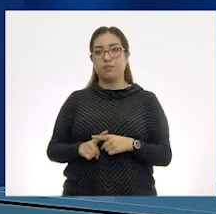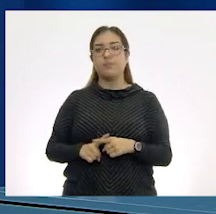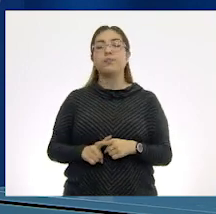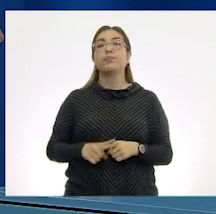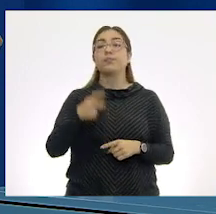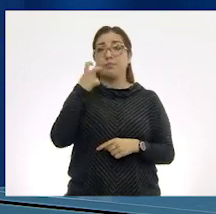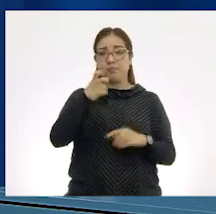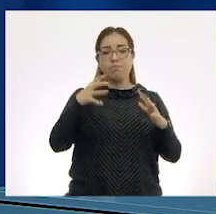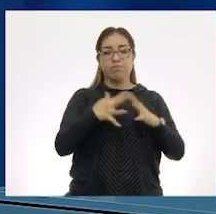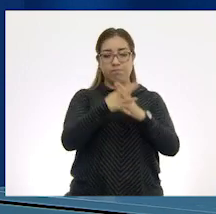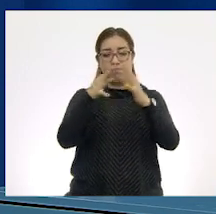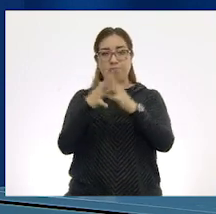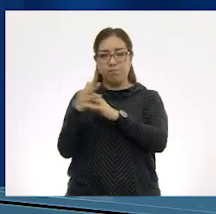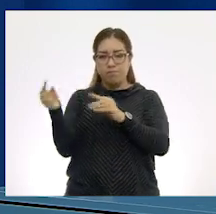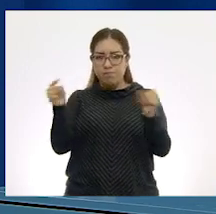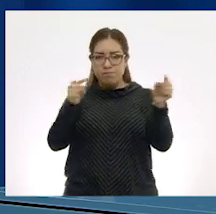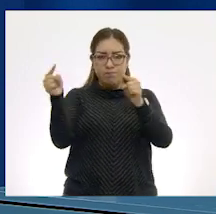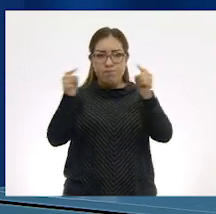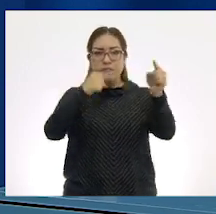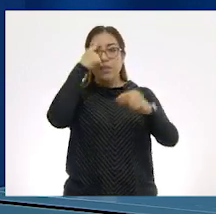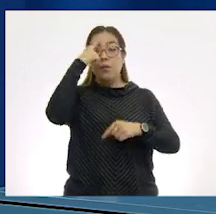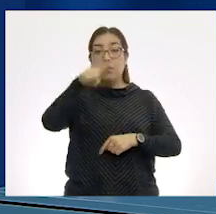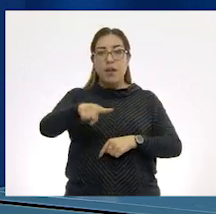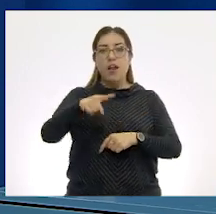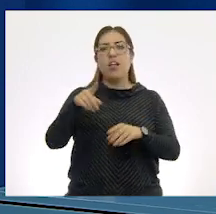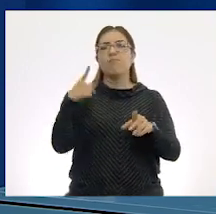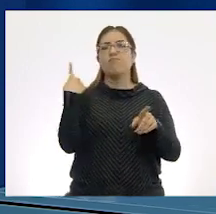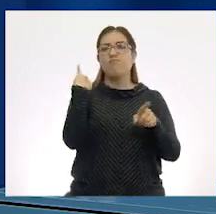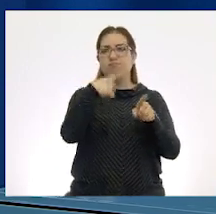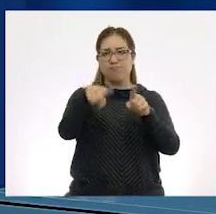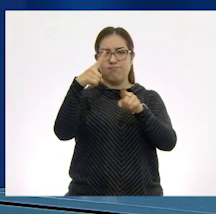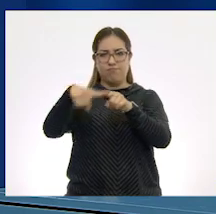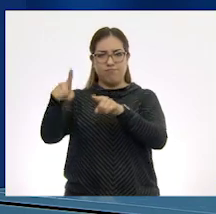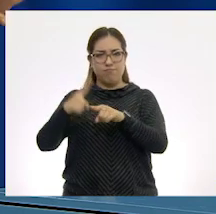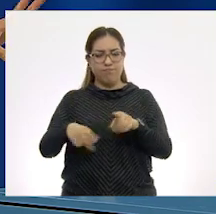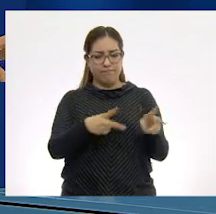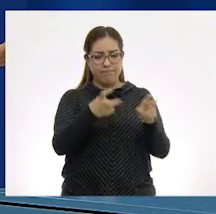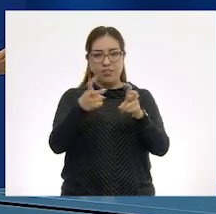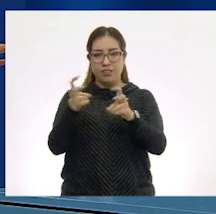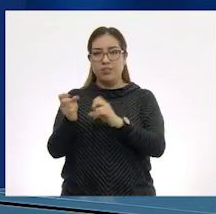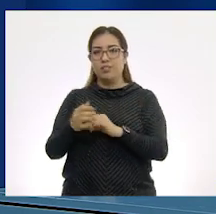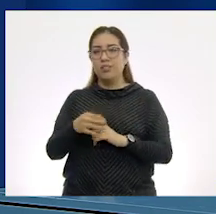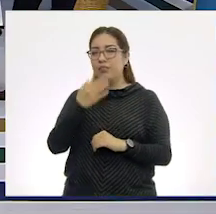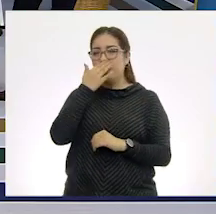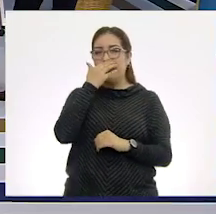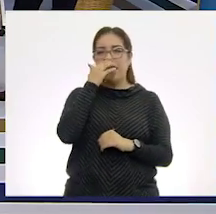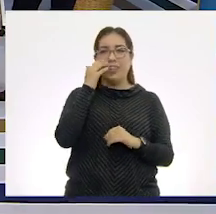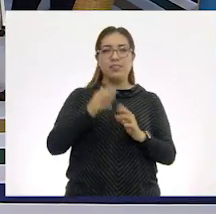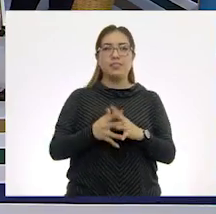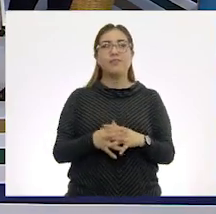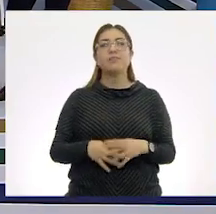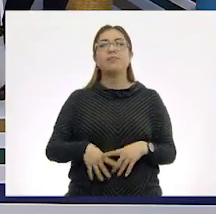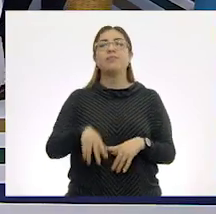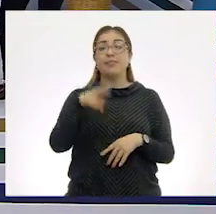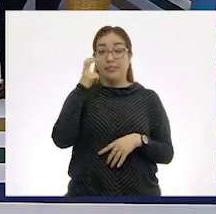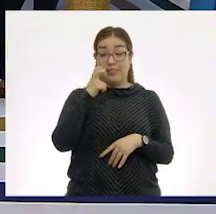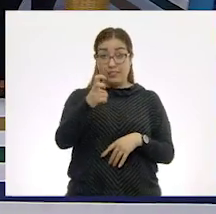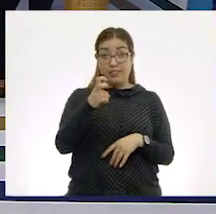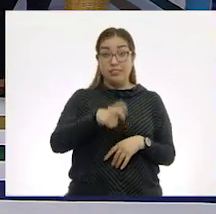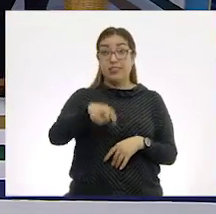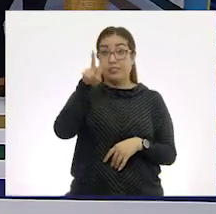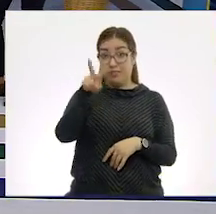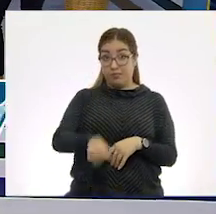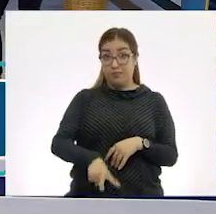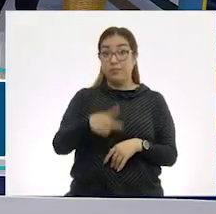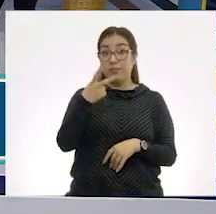pelear entre ellos para robarse el territorio. Eran tantas las guerras que en esta época se escribió el